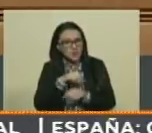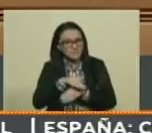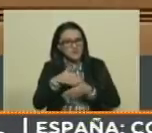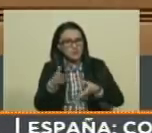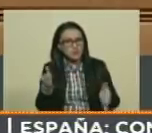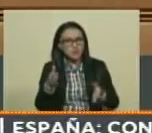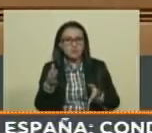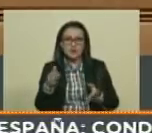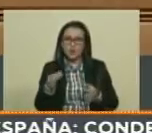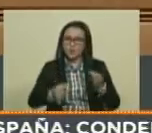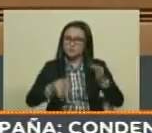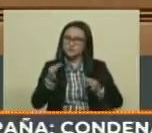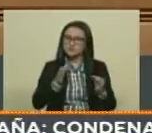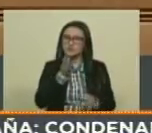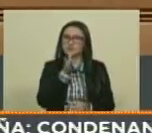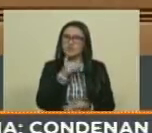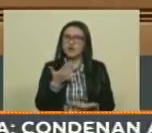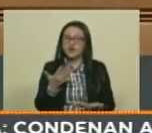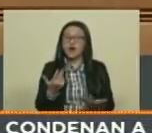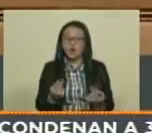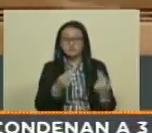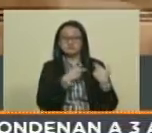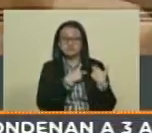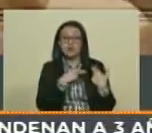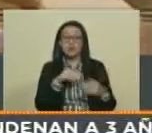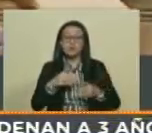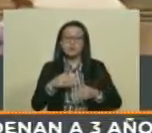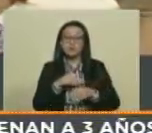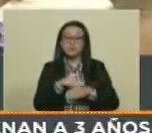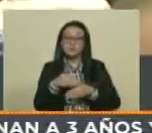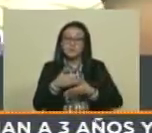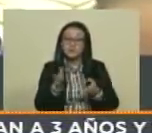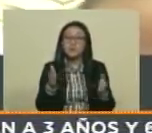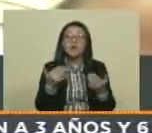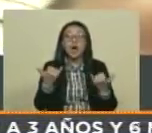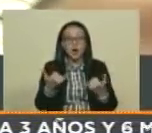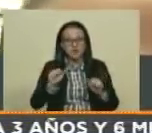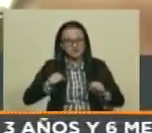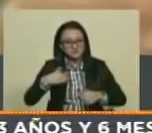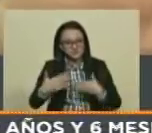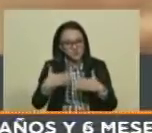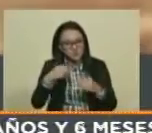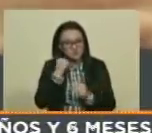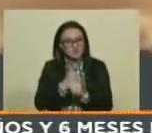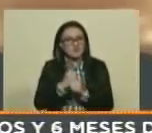de justicia y de un Poder Público Nacional que sí quiere hacer las cosas,